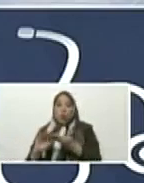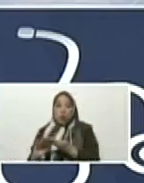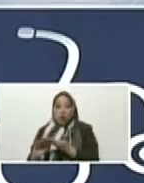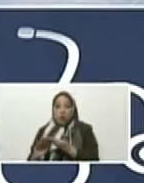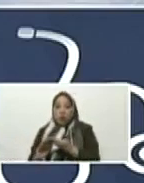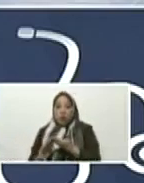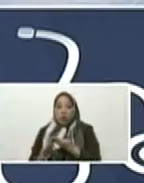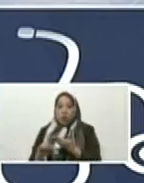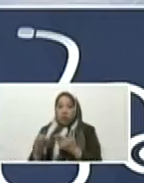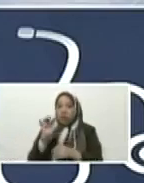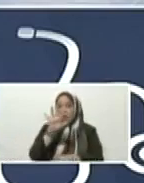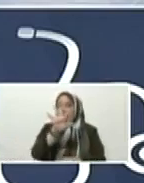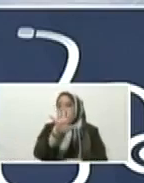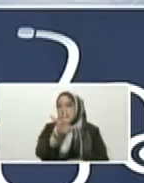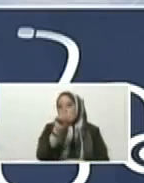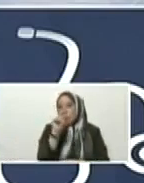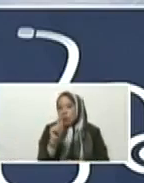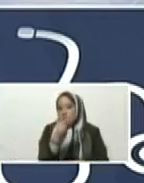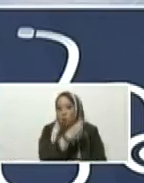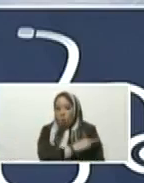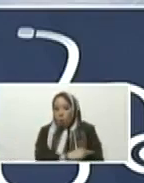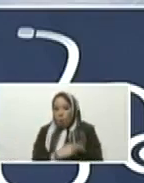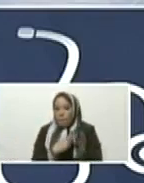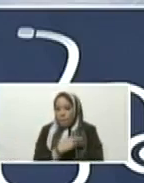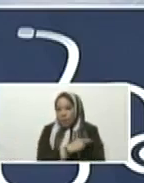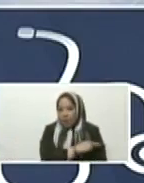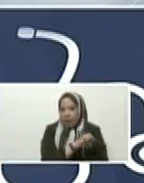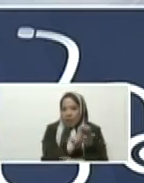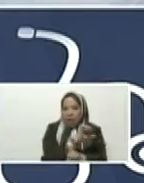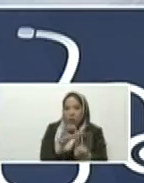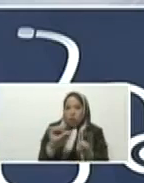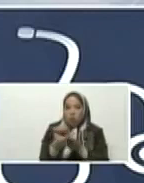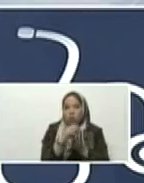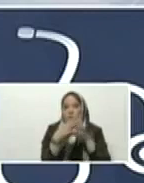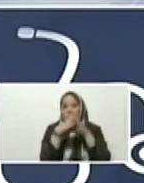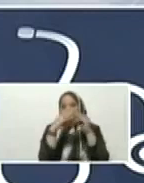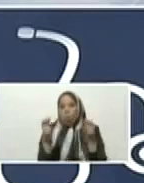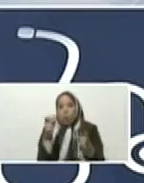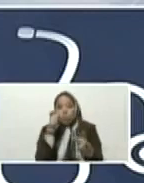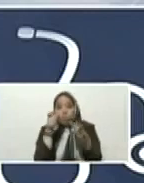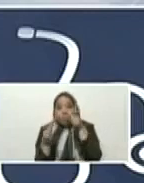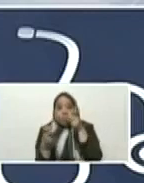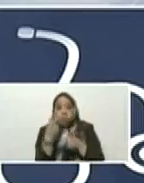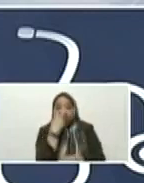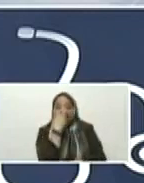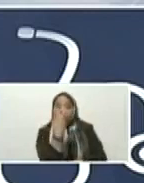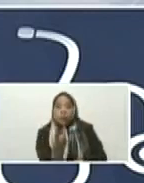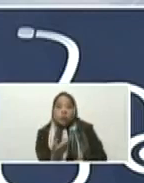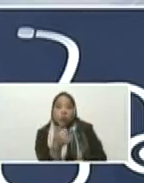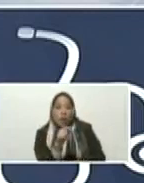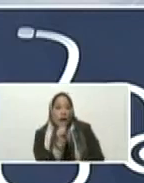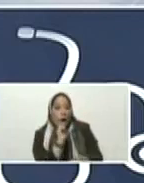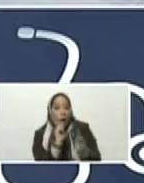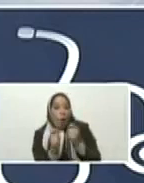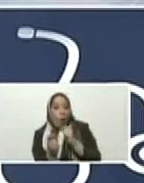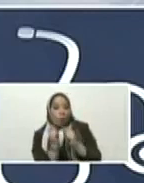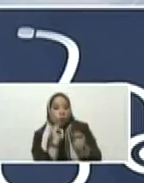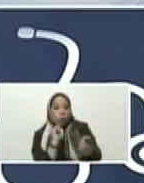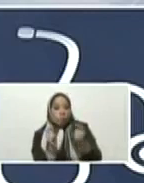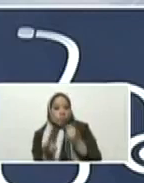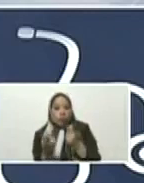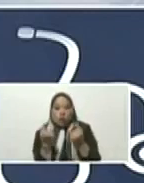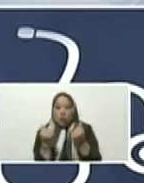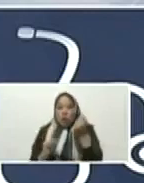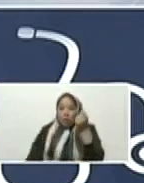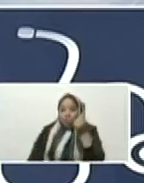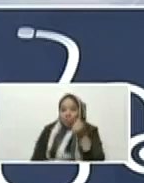circo, alrededor de todos los hospitales. Y vayamos a meter el ojo, a hacer contraloría y a